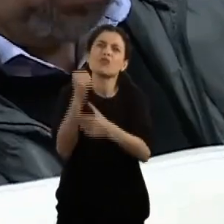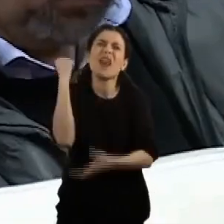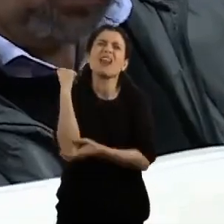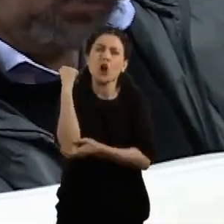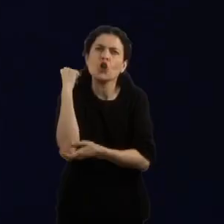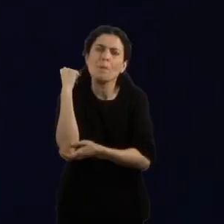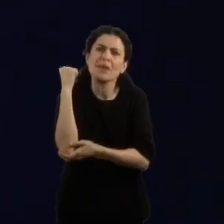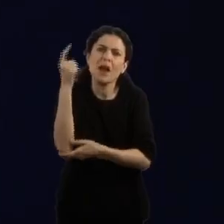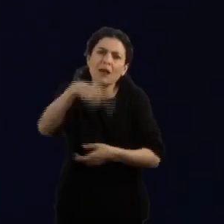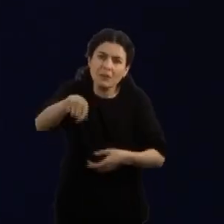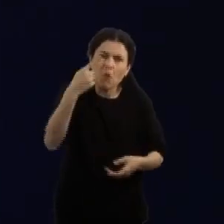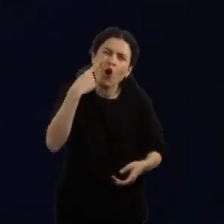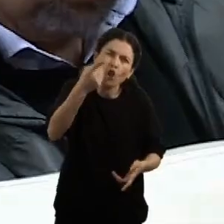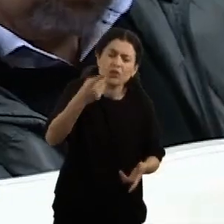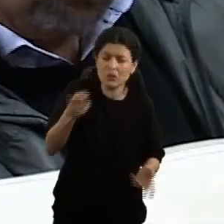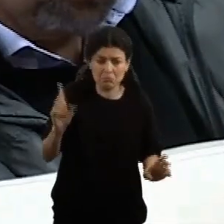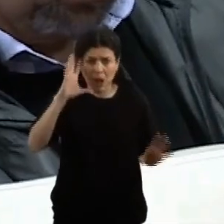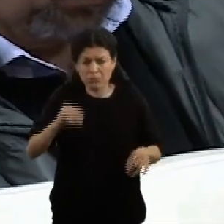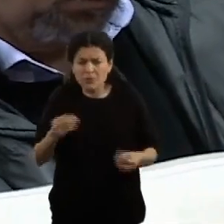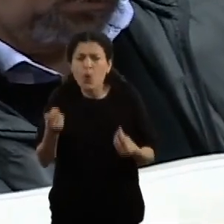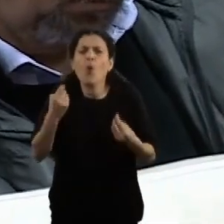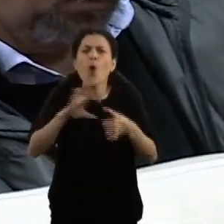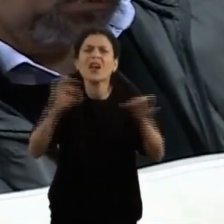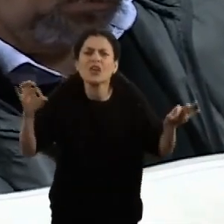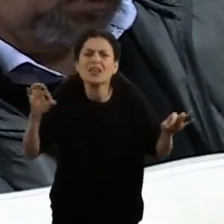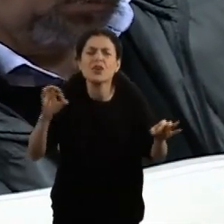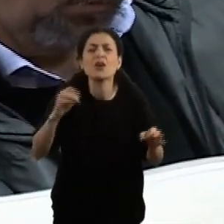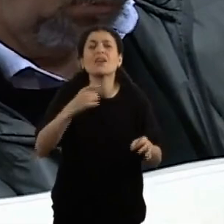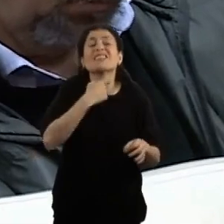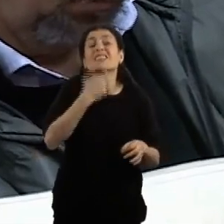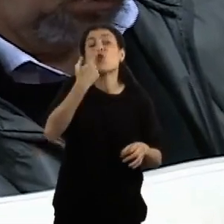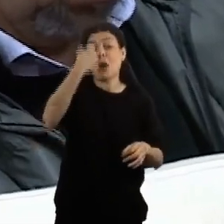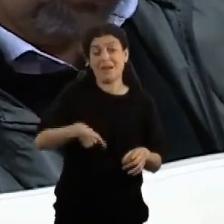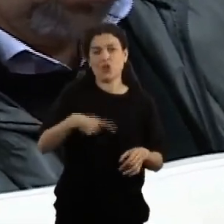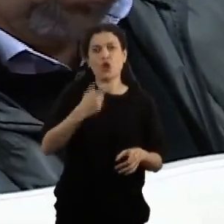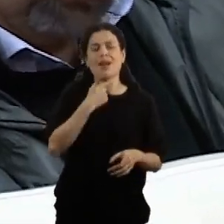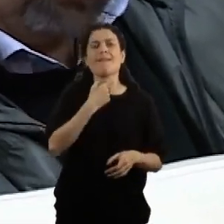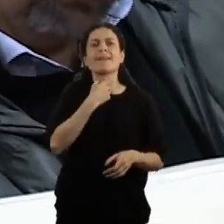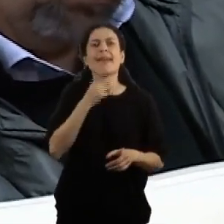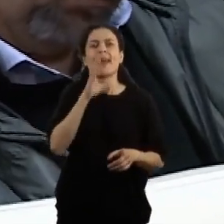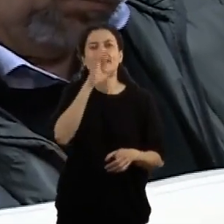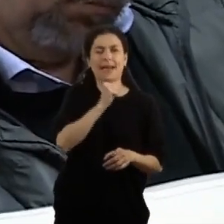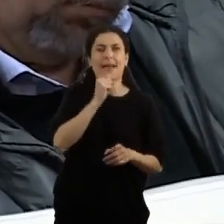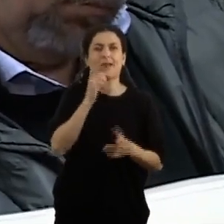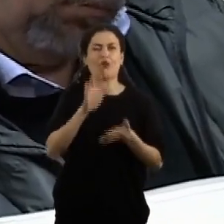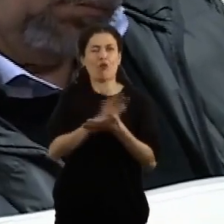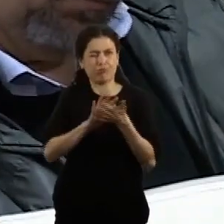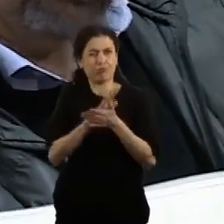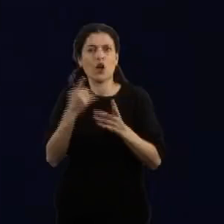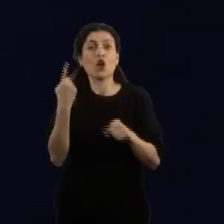no hace falta que te la diga. ¿Cuál es? No, en serio, ¿cuál es? No me Que acuerdo. cuando alguien no quiere explicar demasiado las cosas es porque